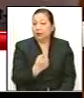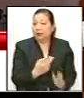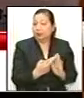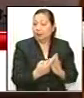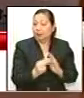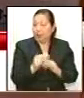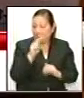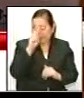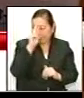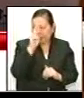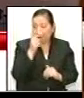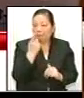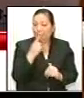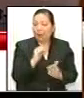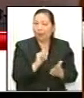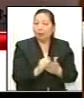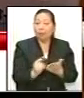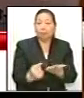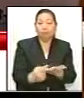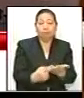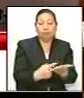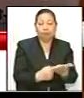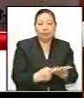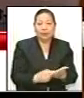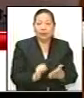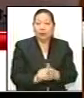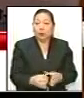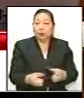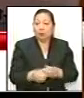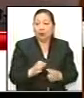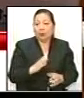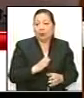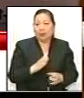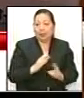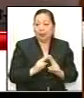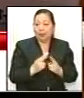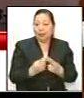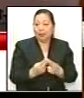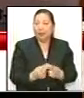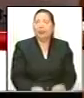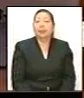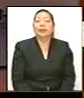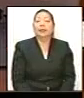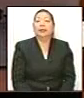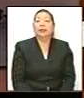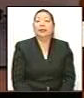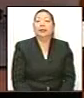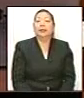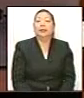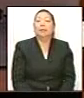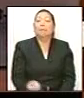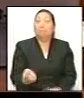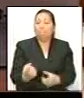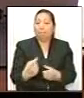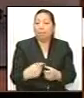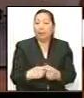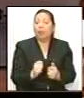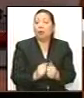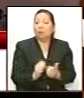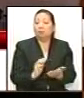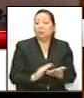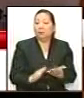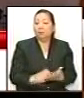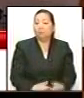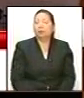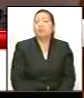representación nacional para efectos del quórum que la Comisión de Ética está sesionando, por consiguiente se considera a sus integrantes con licencia.